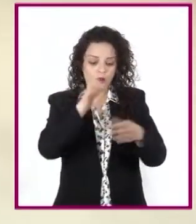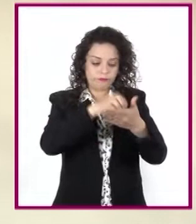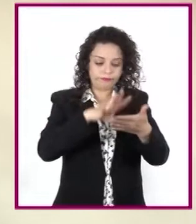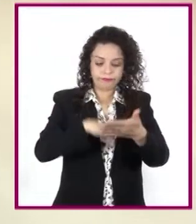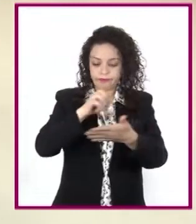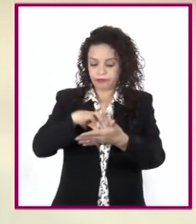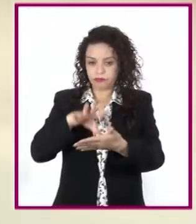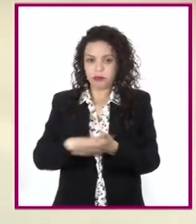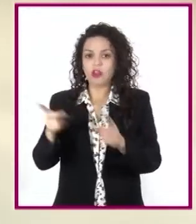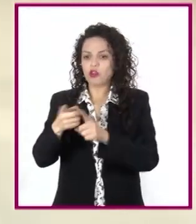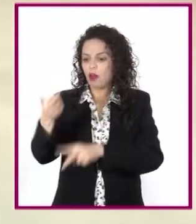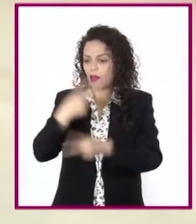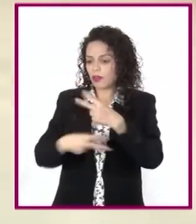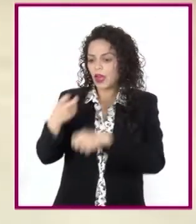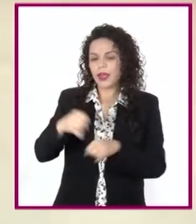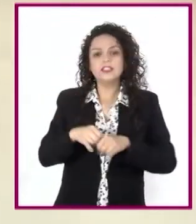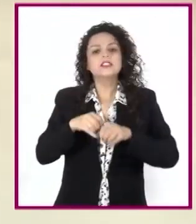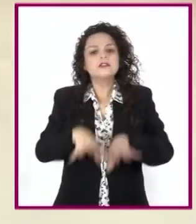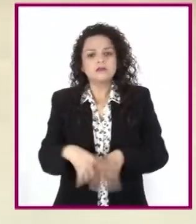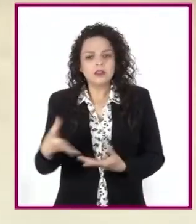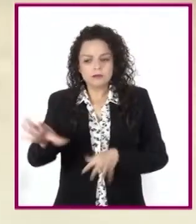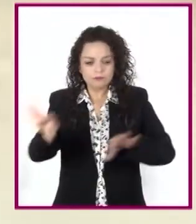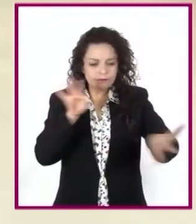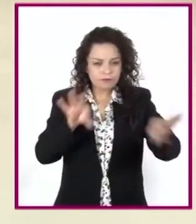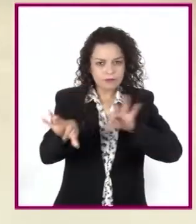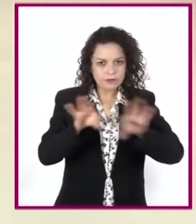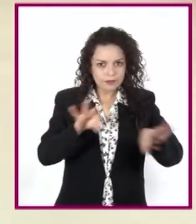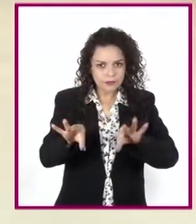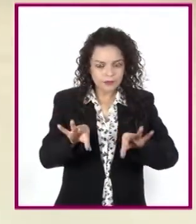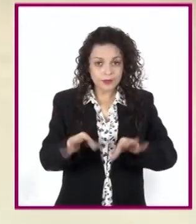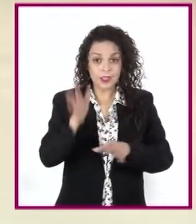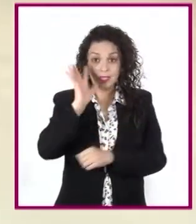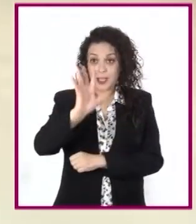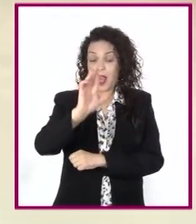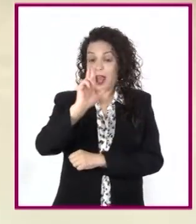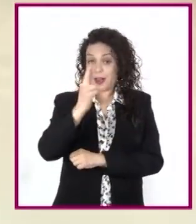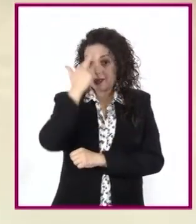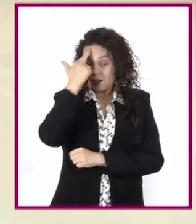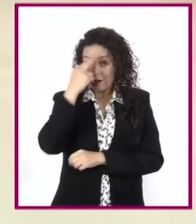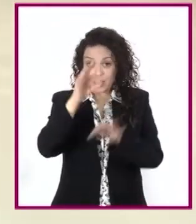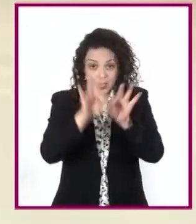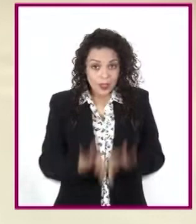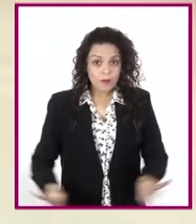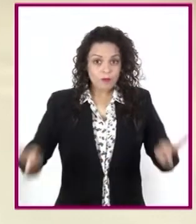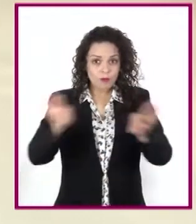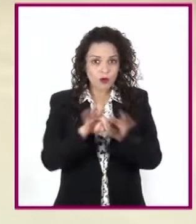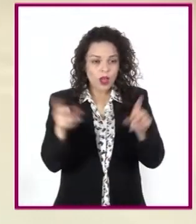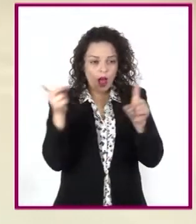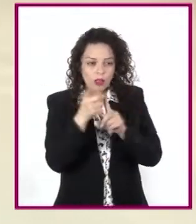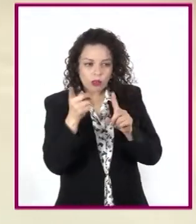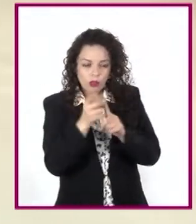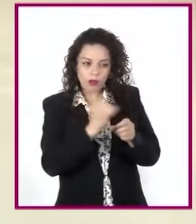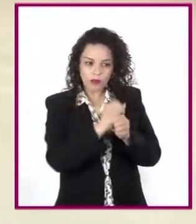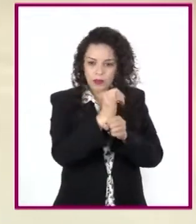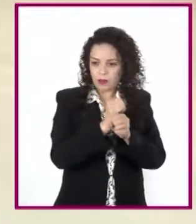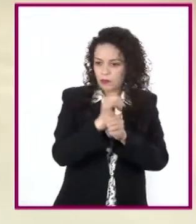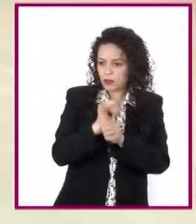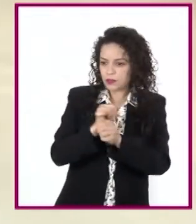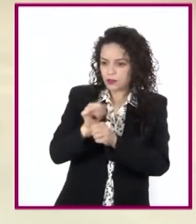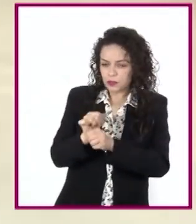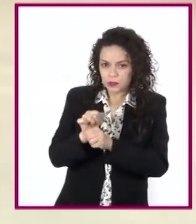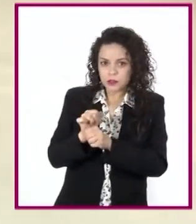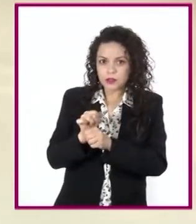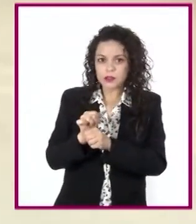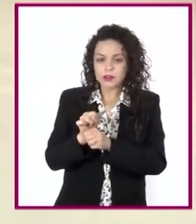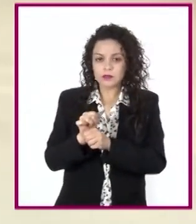estas fuentes. Ahora sí, después de recordar la importancia que tiene la consulta y cita de fuentes en nuestro trabajo